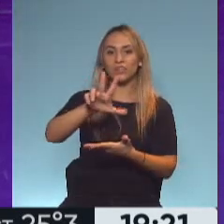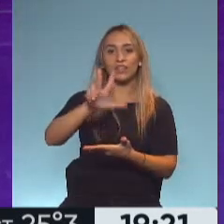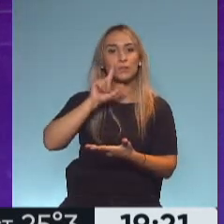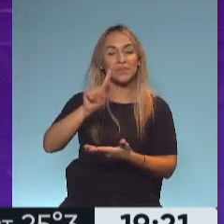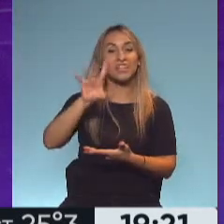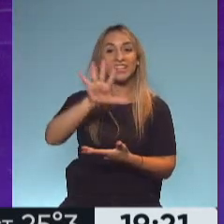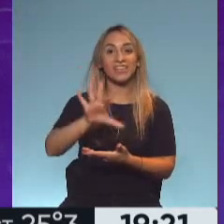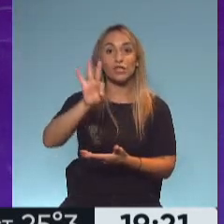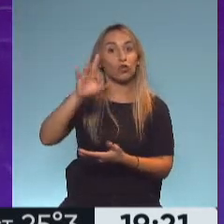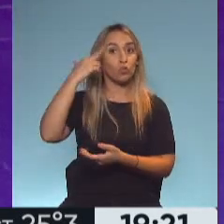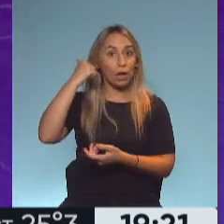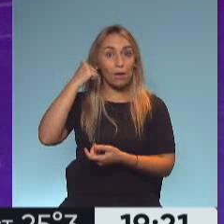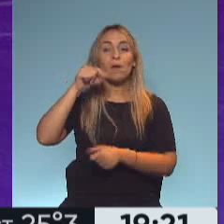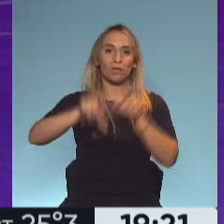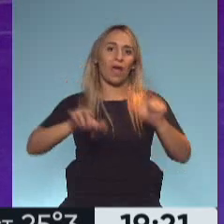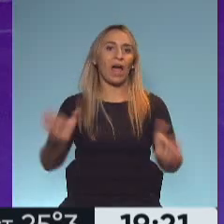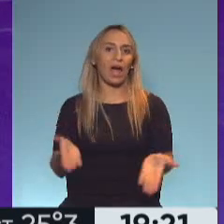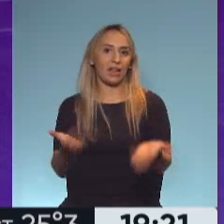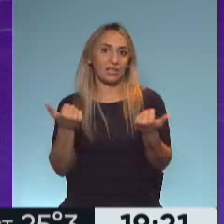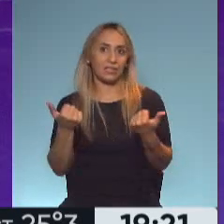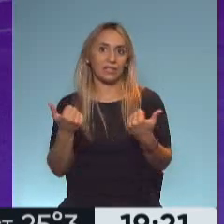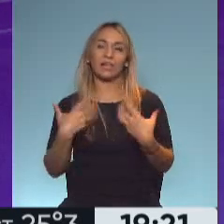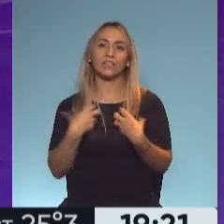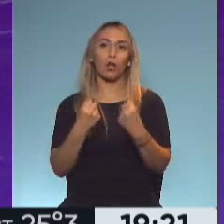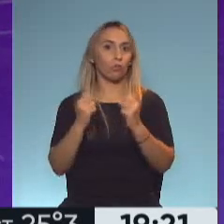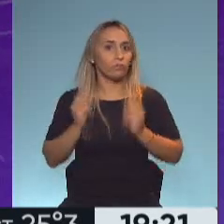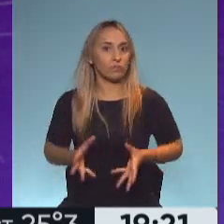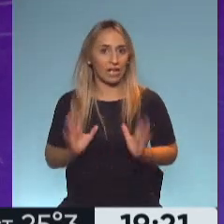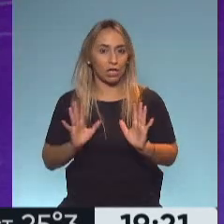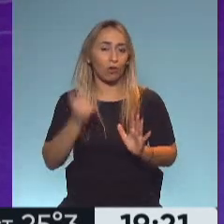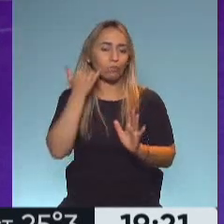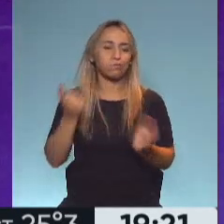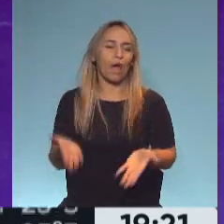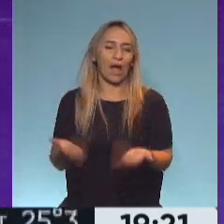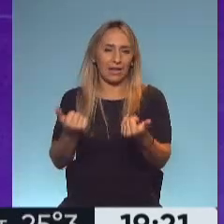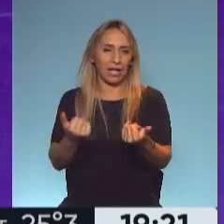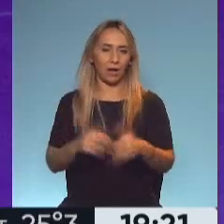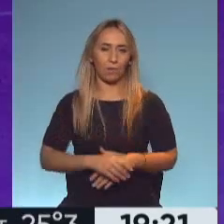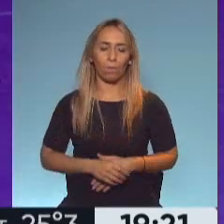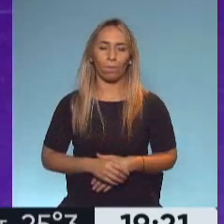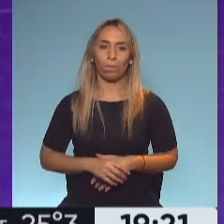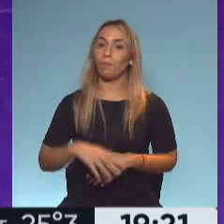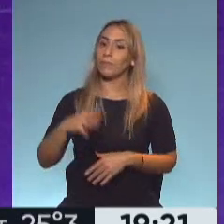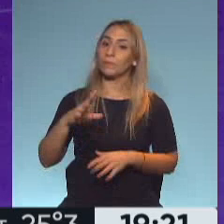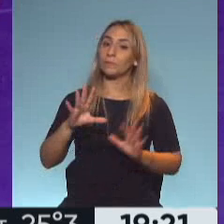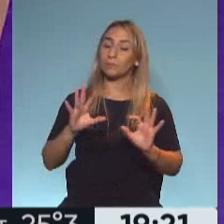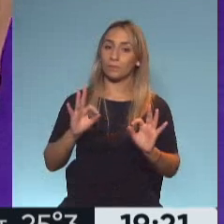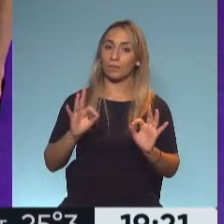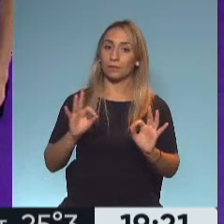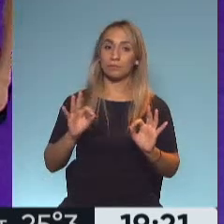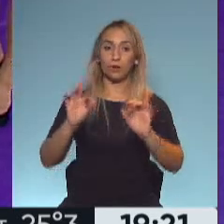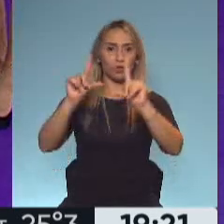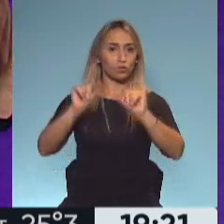2.153.509 son los recuperados, los pacientes que recibieron el alta médica. Nos quedamos entonces con